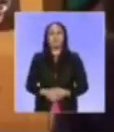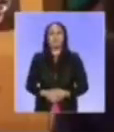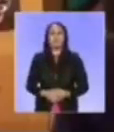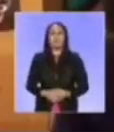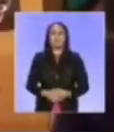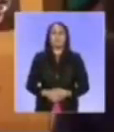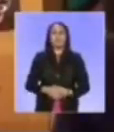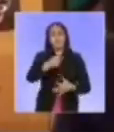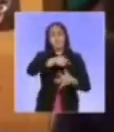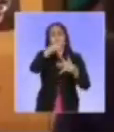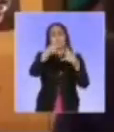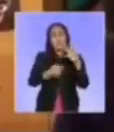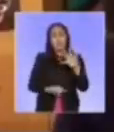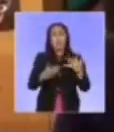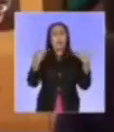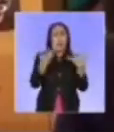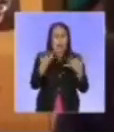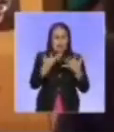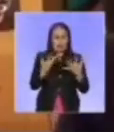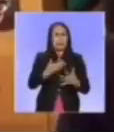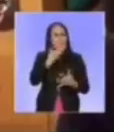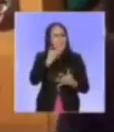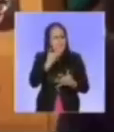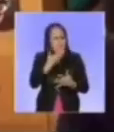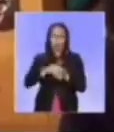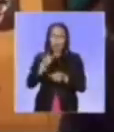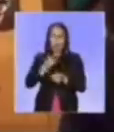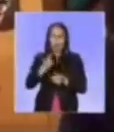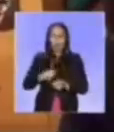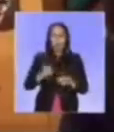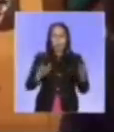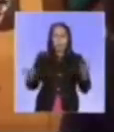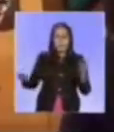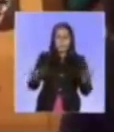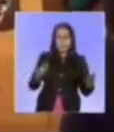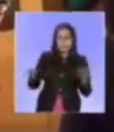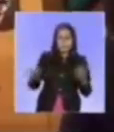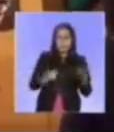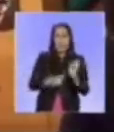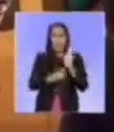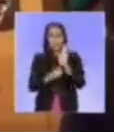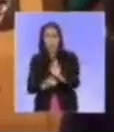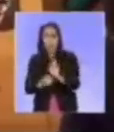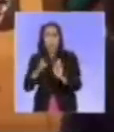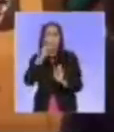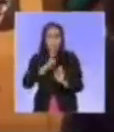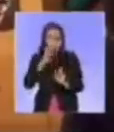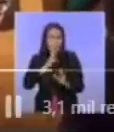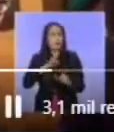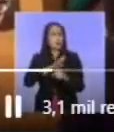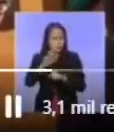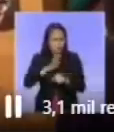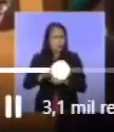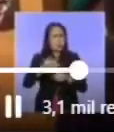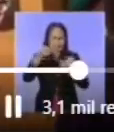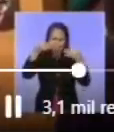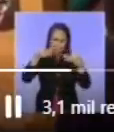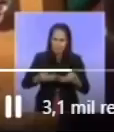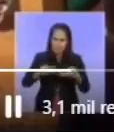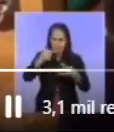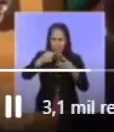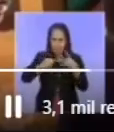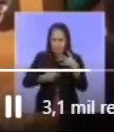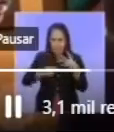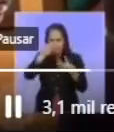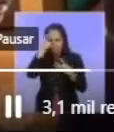acciones afirmativas como mecanismos que posibilitan recurrentes exhibieron pruebas suficientes e idóneas